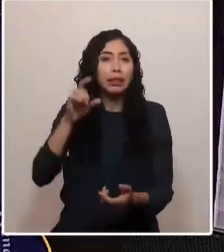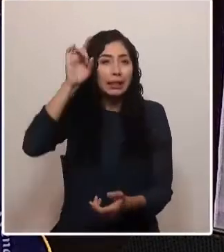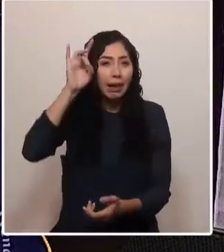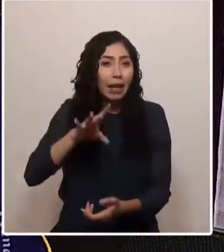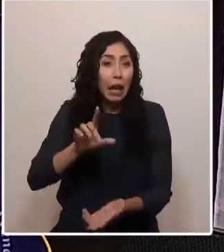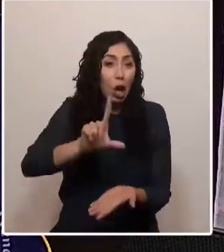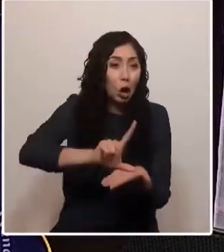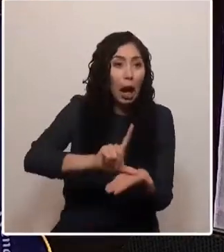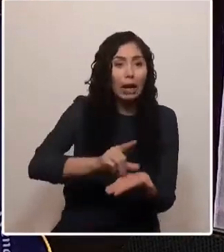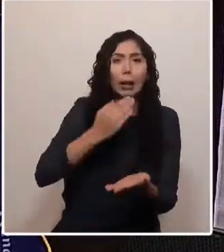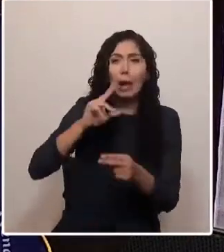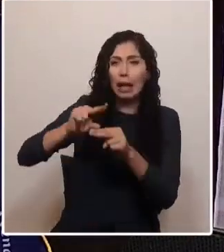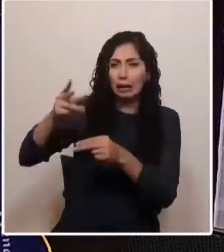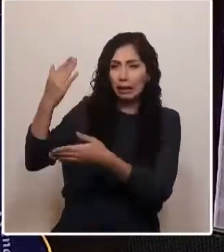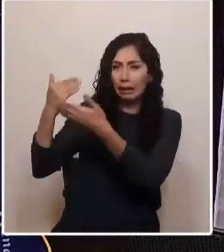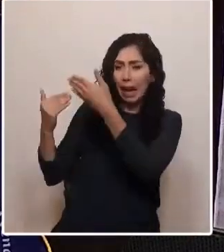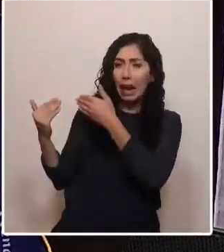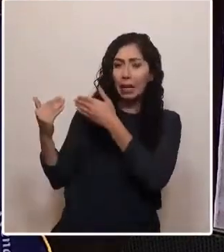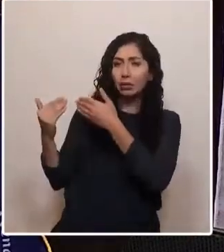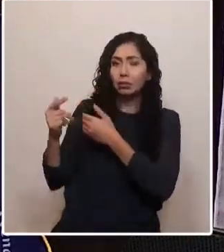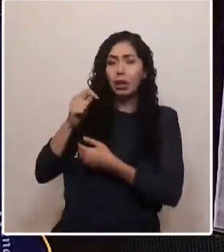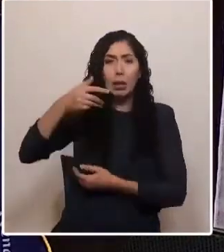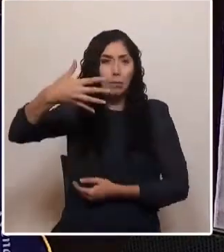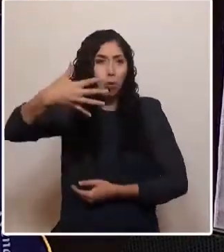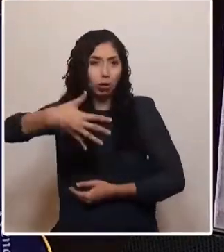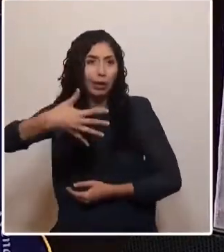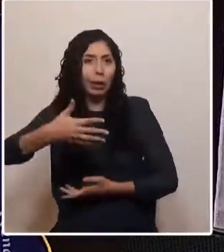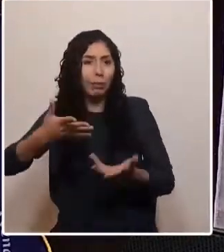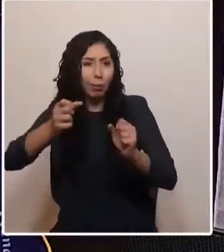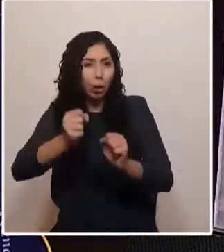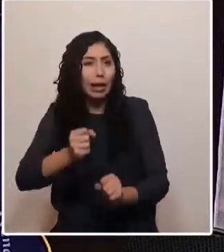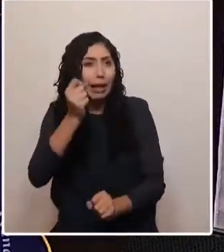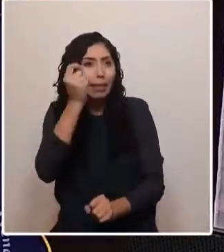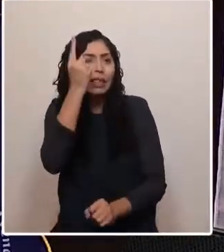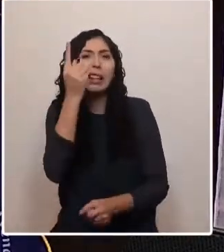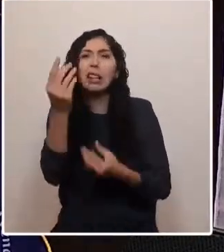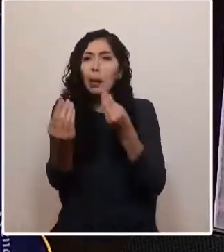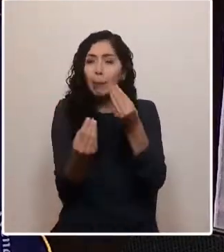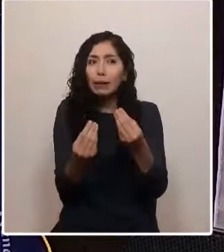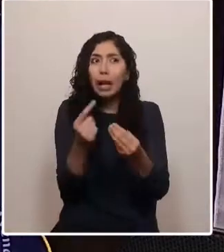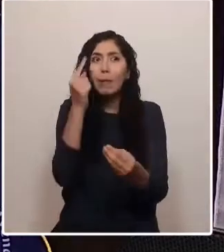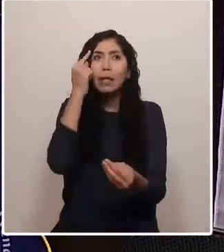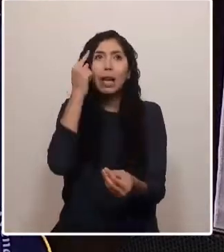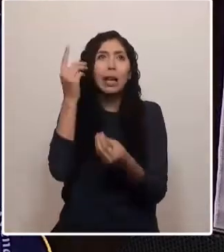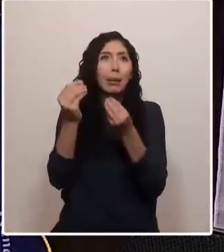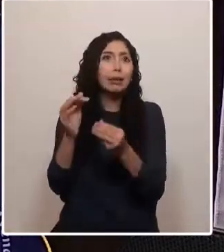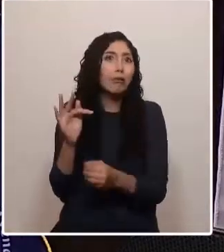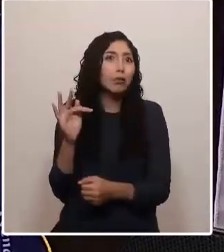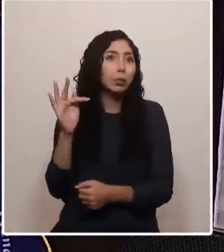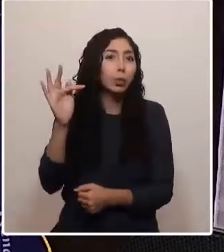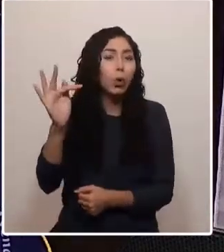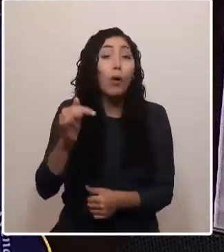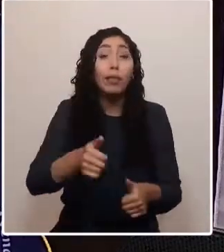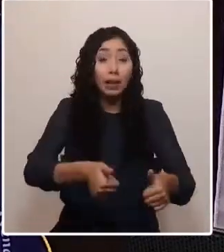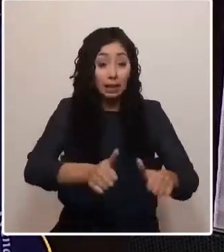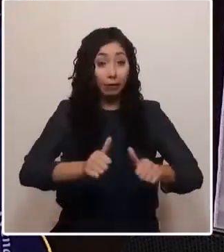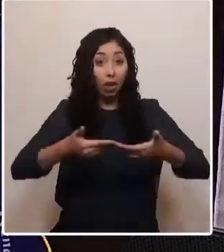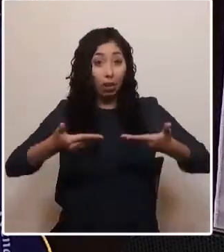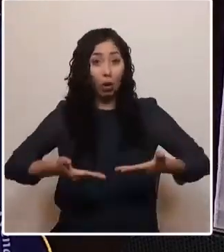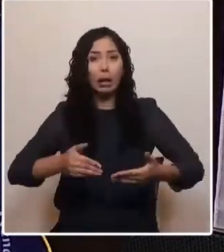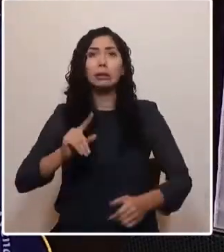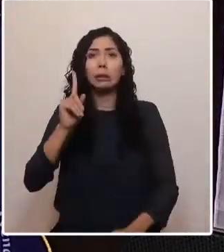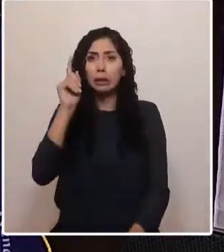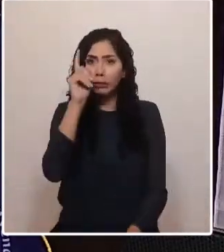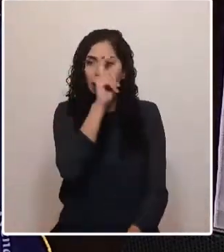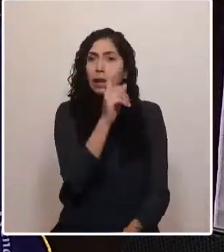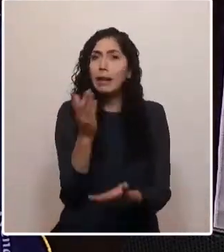son fundamentales para que podamos comprender lo que nos sucede y predecir escenarios futuros. Los desafíos que enfrentamos son complejos y se necesitan